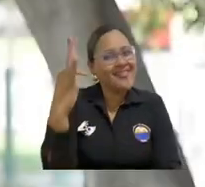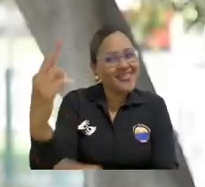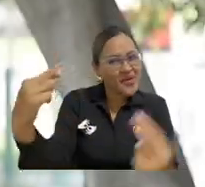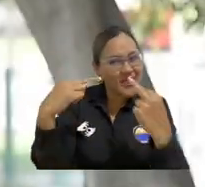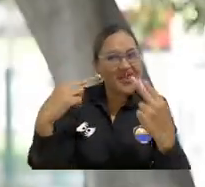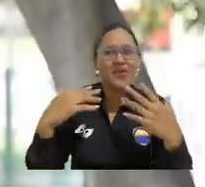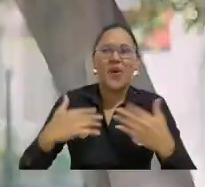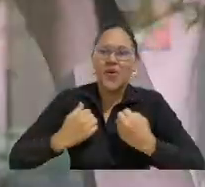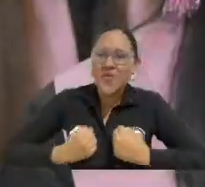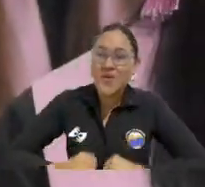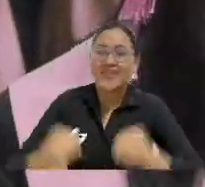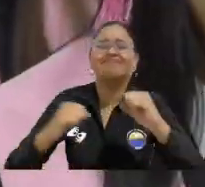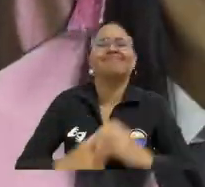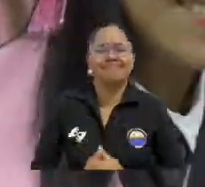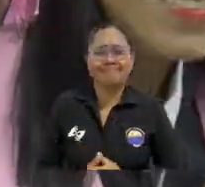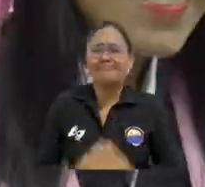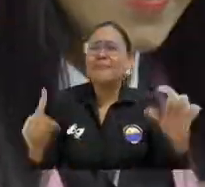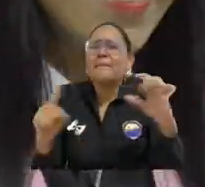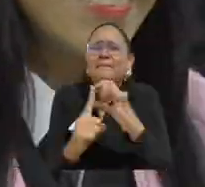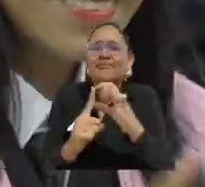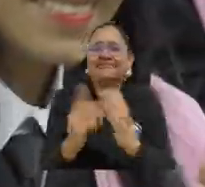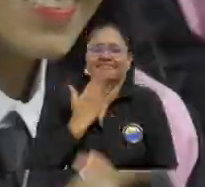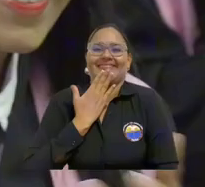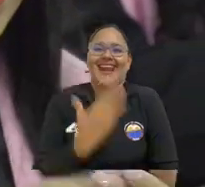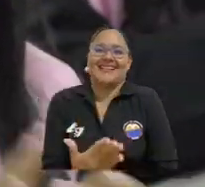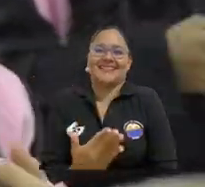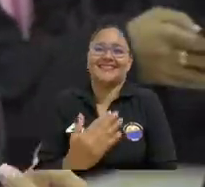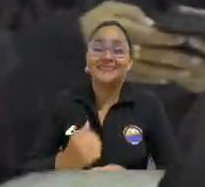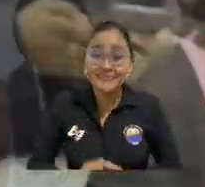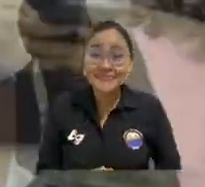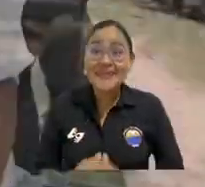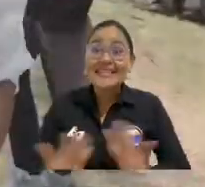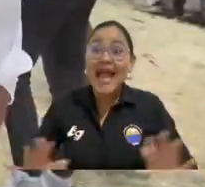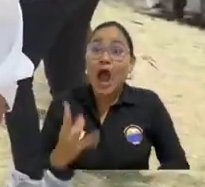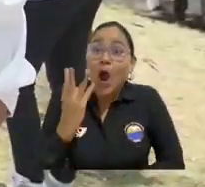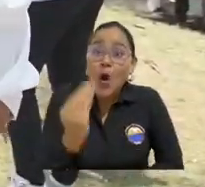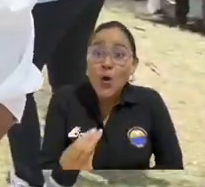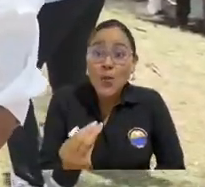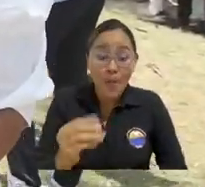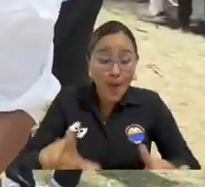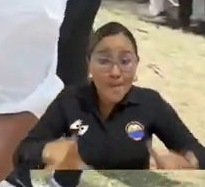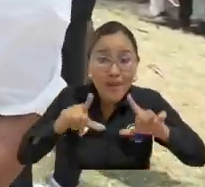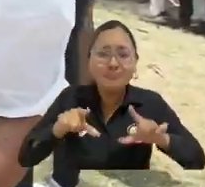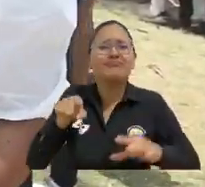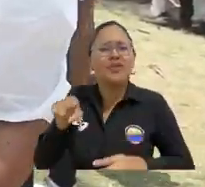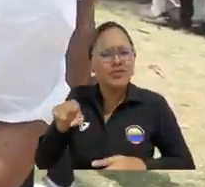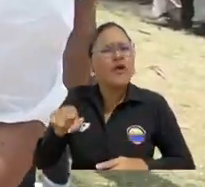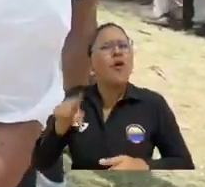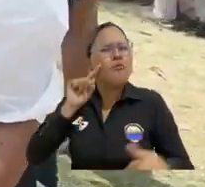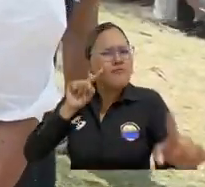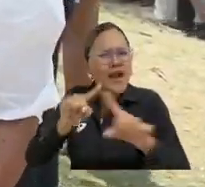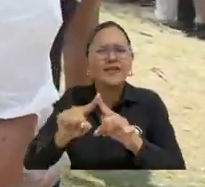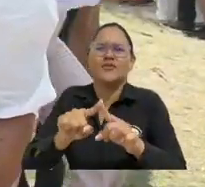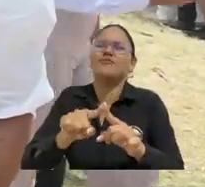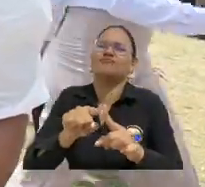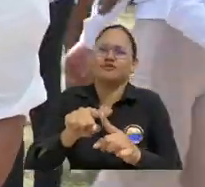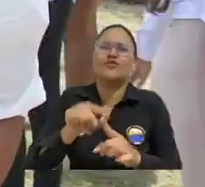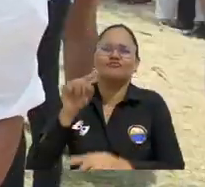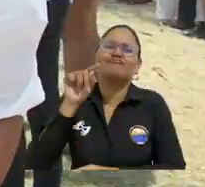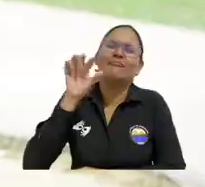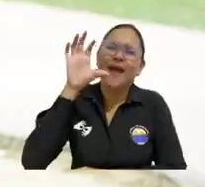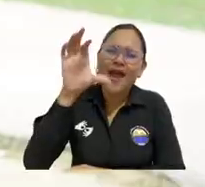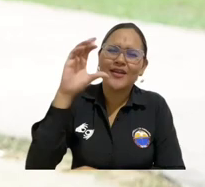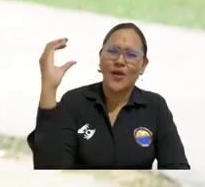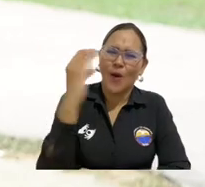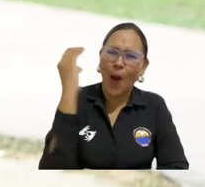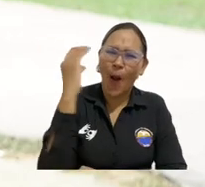rincones. Gratitud es la palabra. Desde hoy, esta nueva cohorte de graduados Unimagdalena tendrá las capacidades para generar desarrollo en la región y el